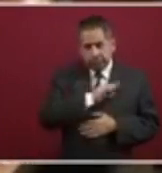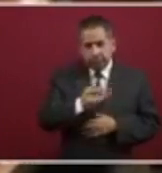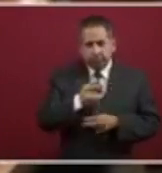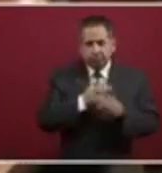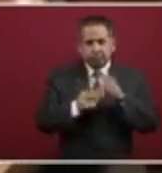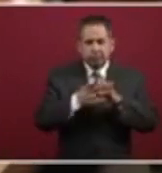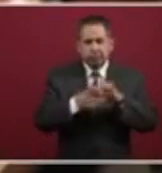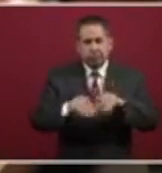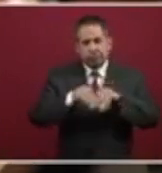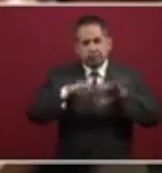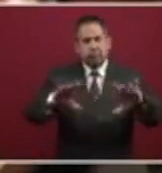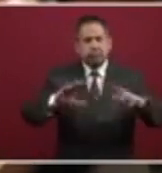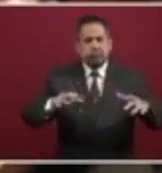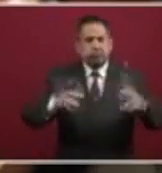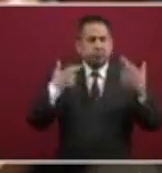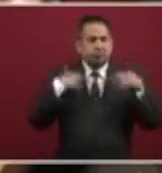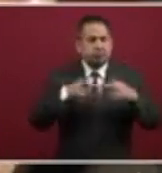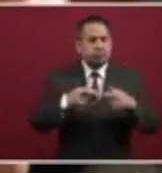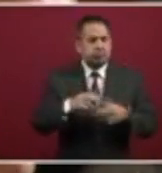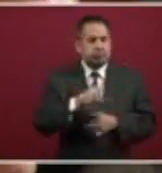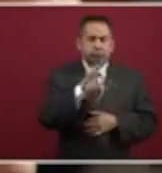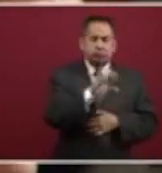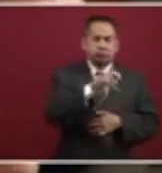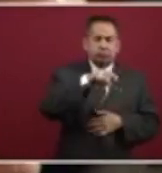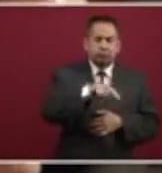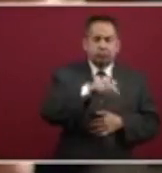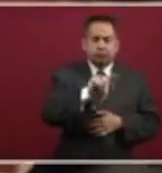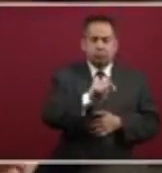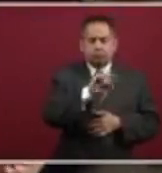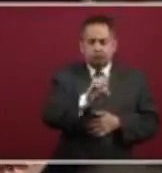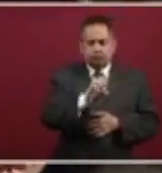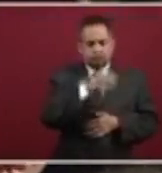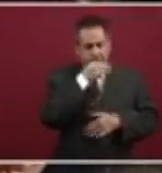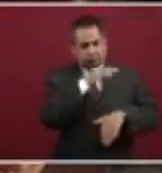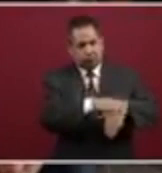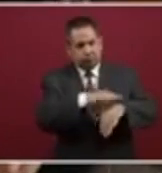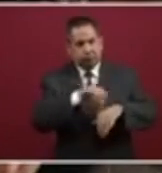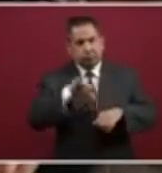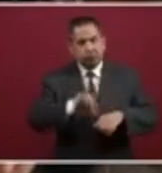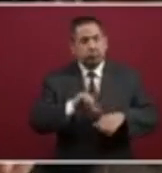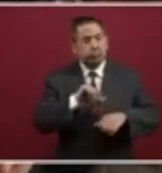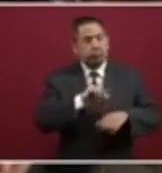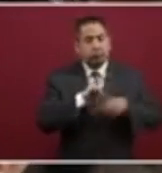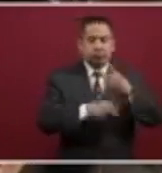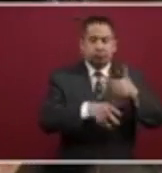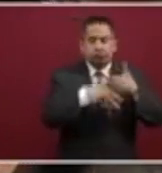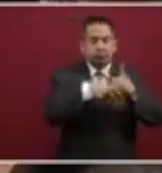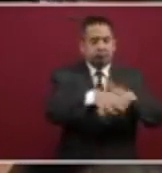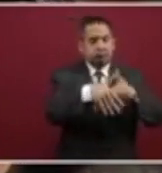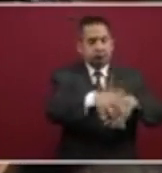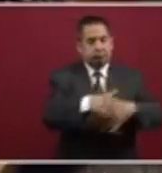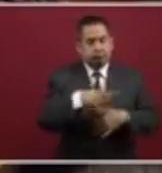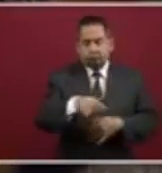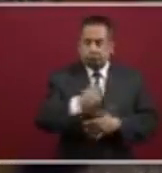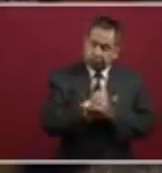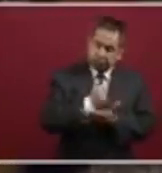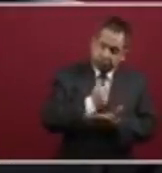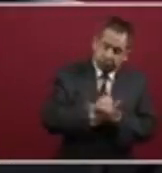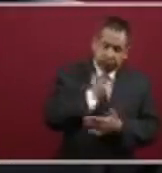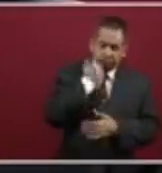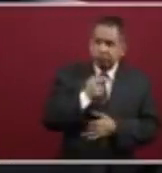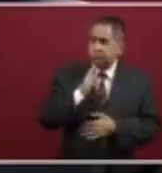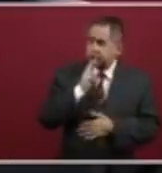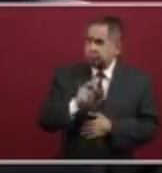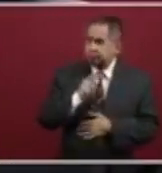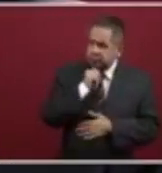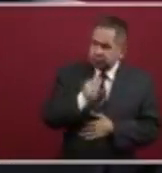darle un mensaje a los profesores de la Coordinadora Nacional de Trabajadores de la Educación que el día de hoy van a marchar porque insisten en que no han sido resueltas sus